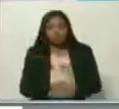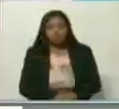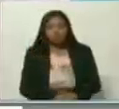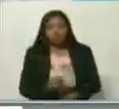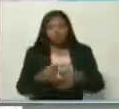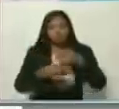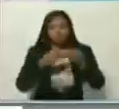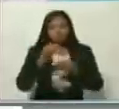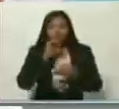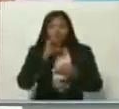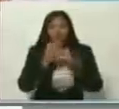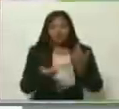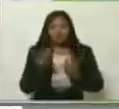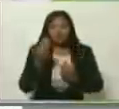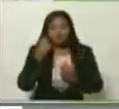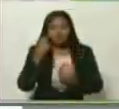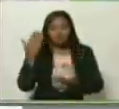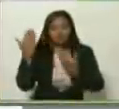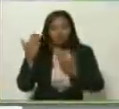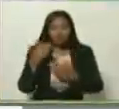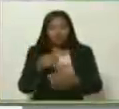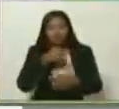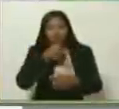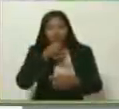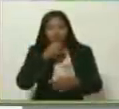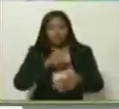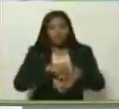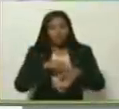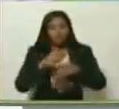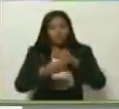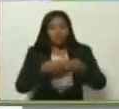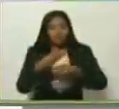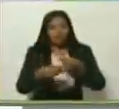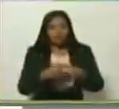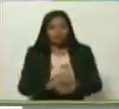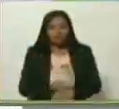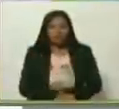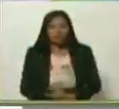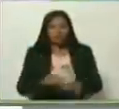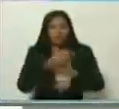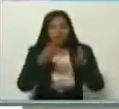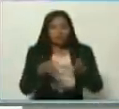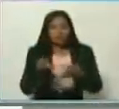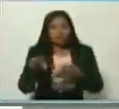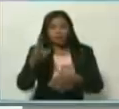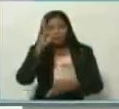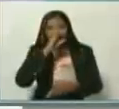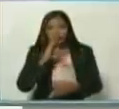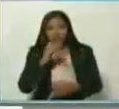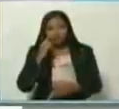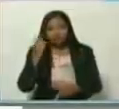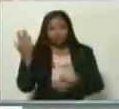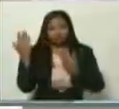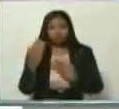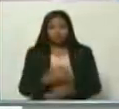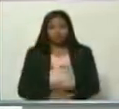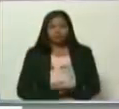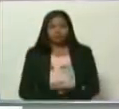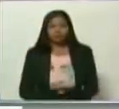Pero es que se está generando información importante. Vamos a escuchar declaraciones que a esta hora emite el gobernador del estado de Barinas, Argenis Chávez. Vamos a